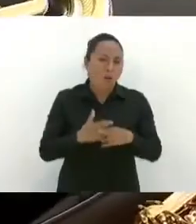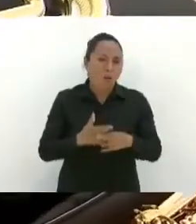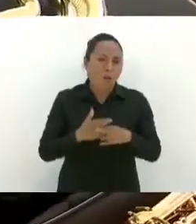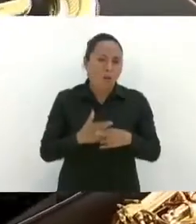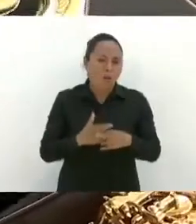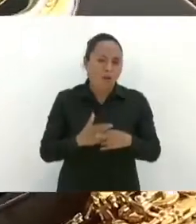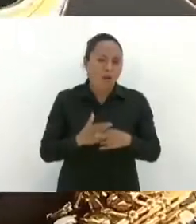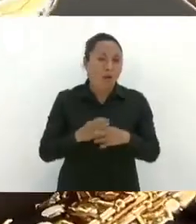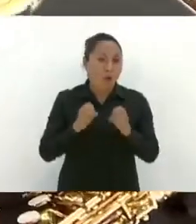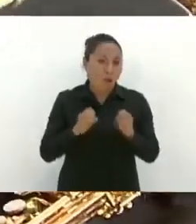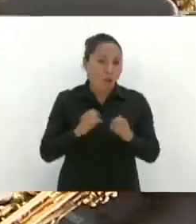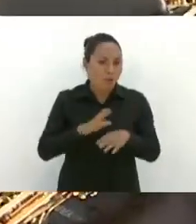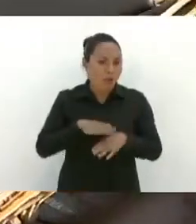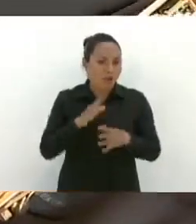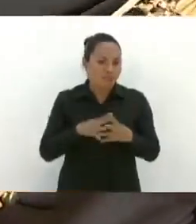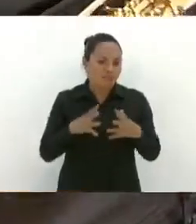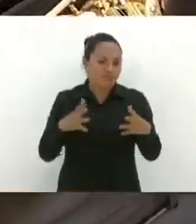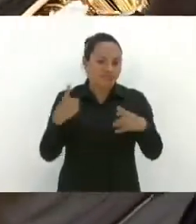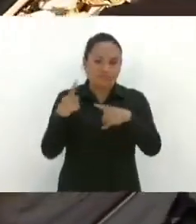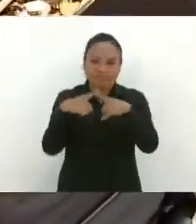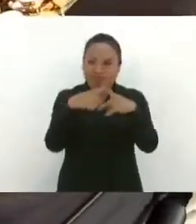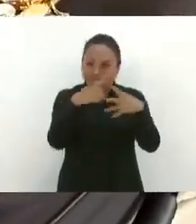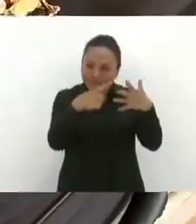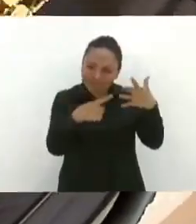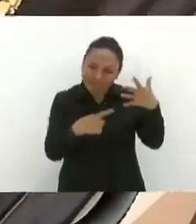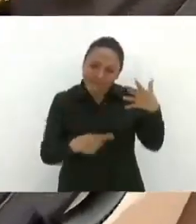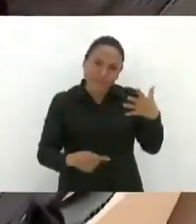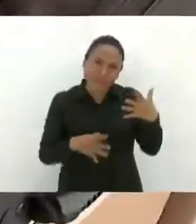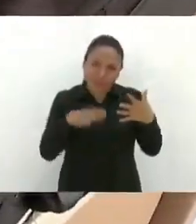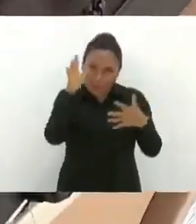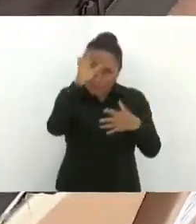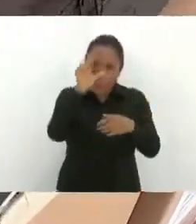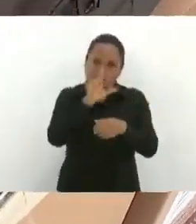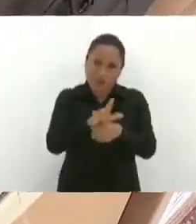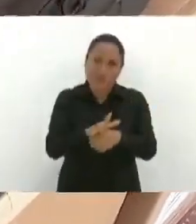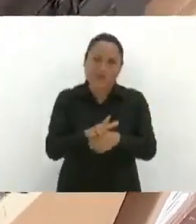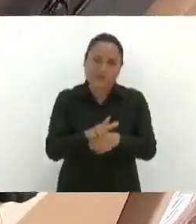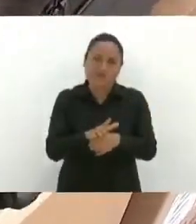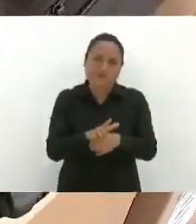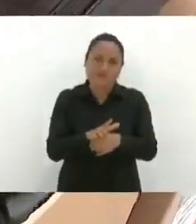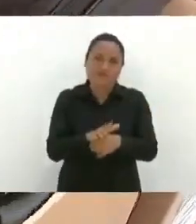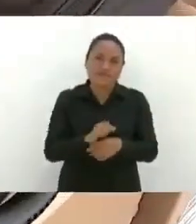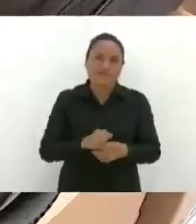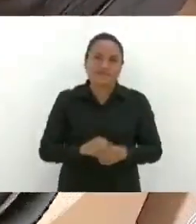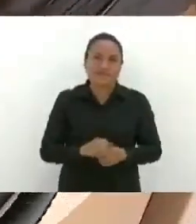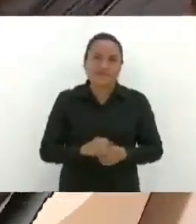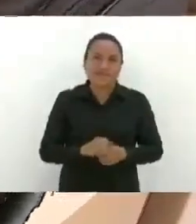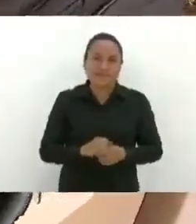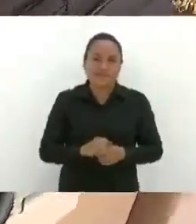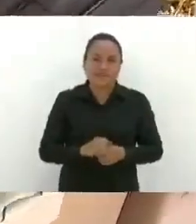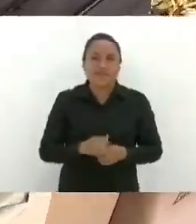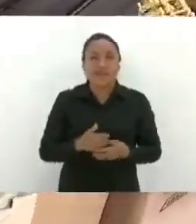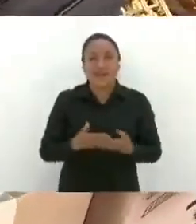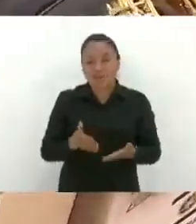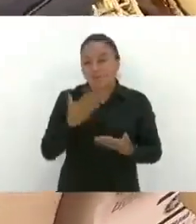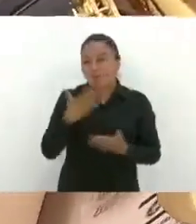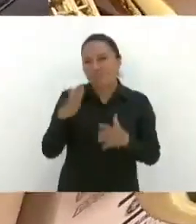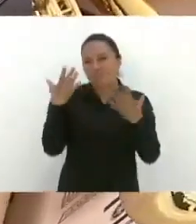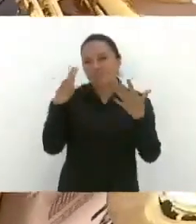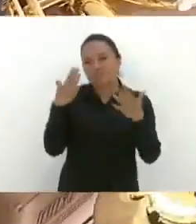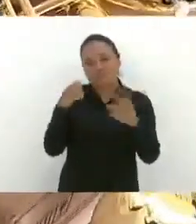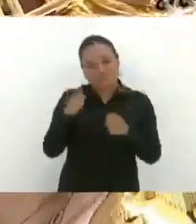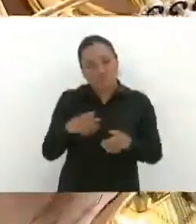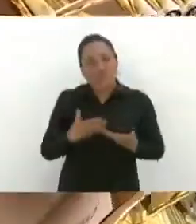culturas Por eso Celebro Repito El que estemos